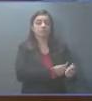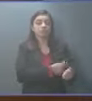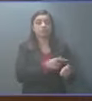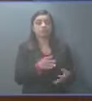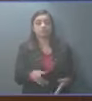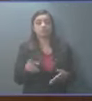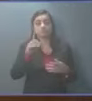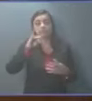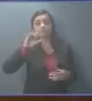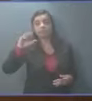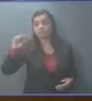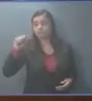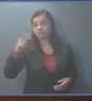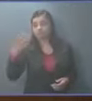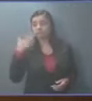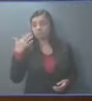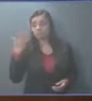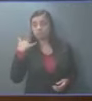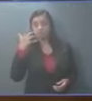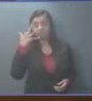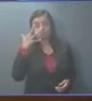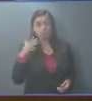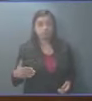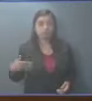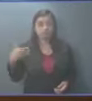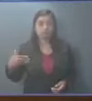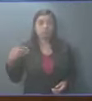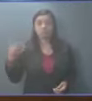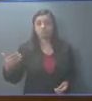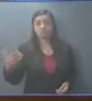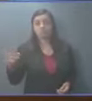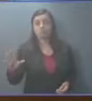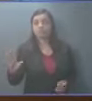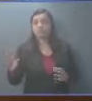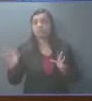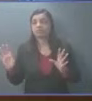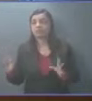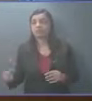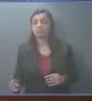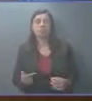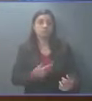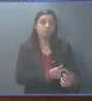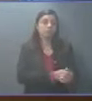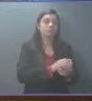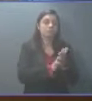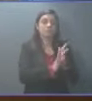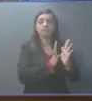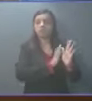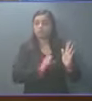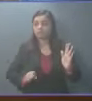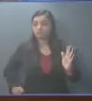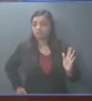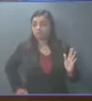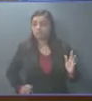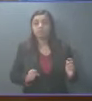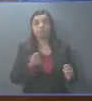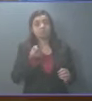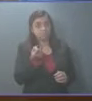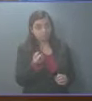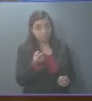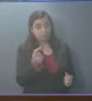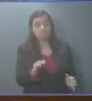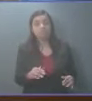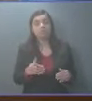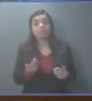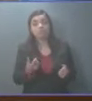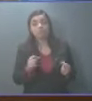Seguro Social de San Miguel, que incluso pasaron 5 años y nunca se terminaba. En este caso, el hospital El Salvador va a estar pronto para poder